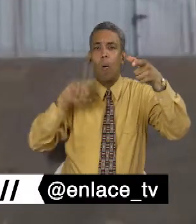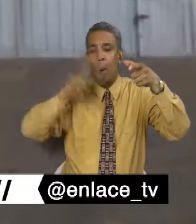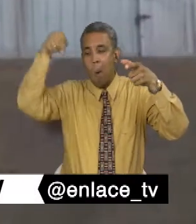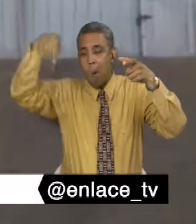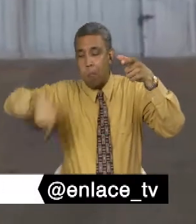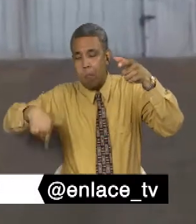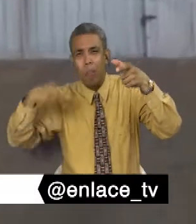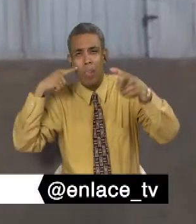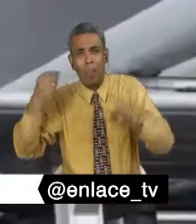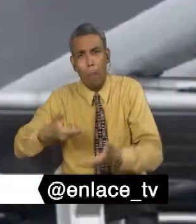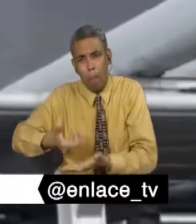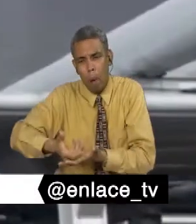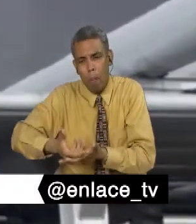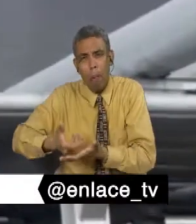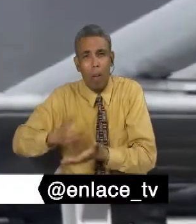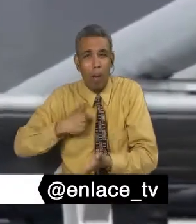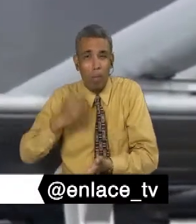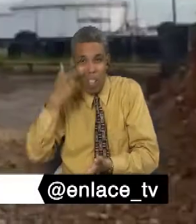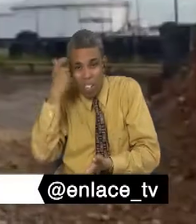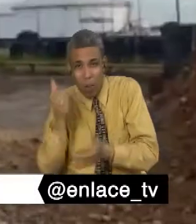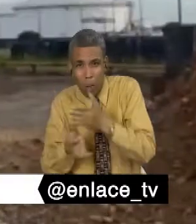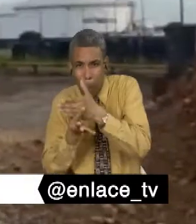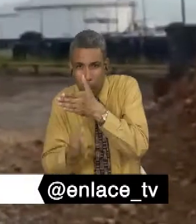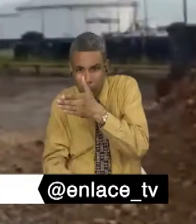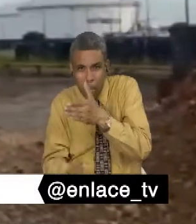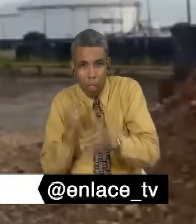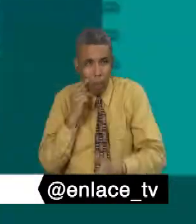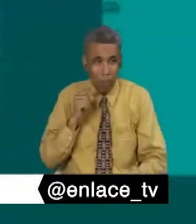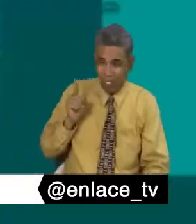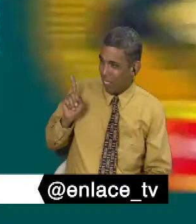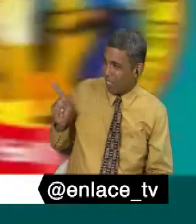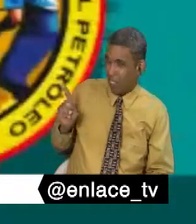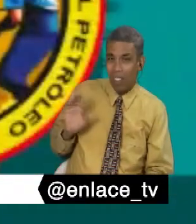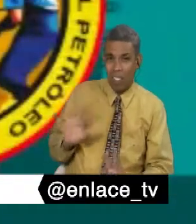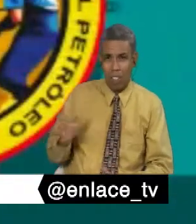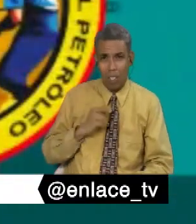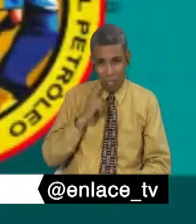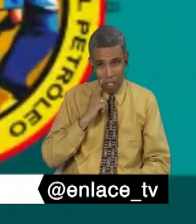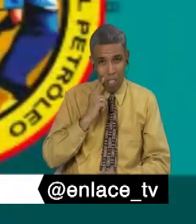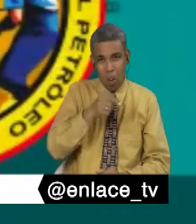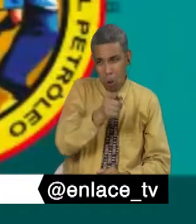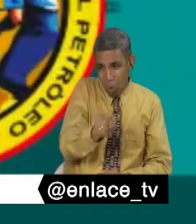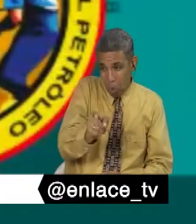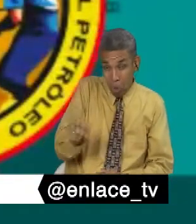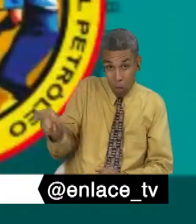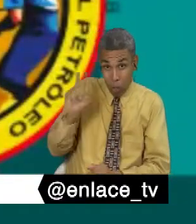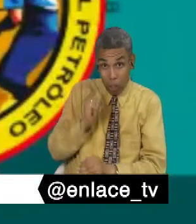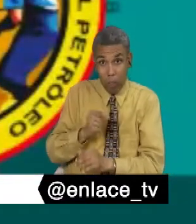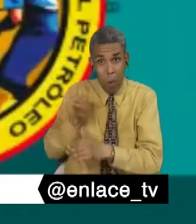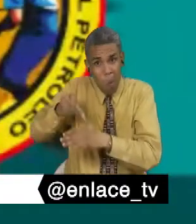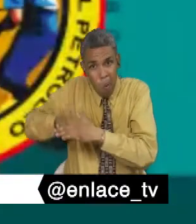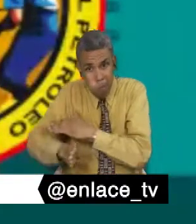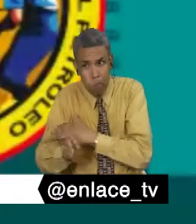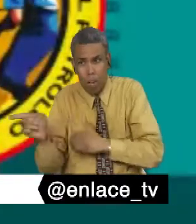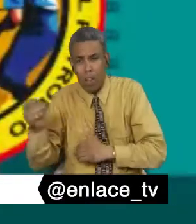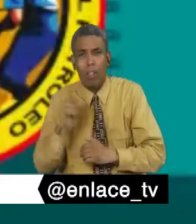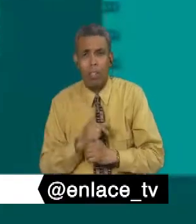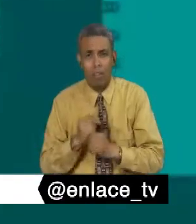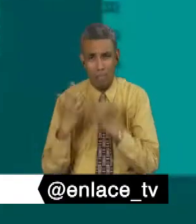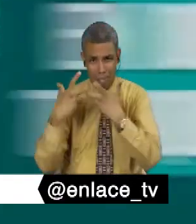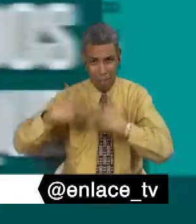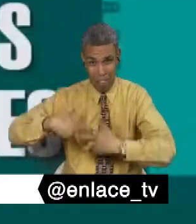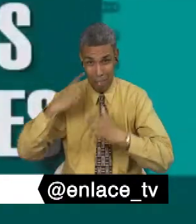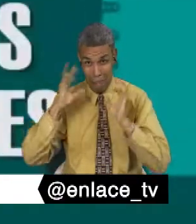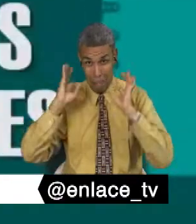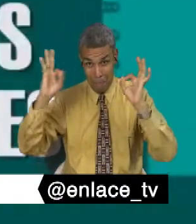tanque K2801, K808 y el 936. Dadas las condiciones al interior de la refinería, el 22 de febrero de 2017,